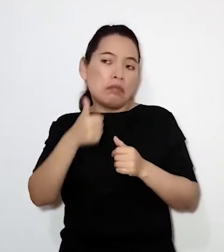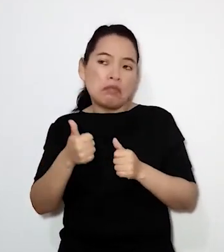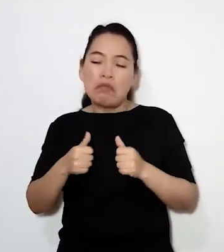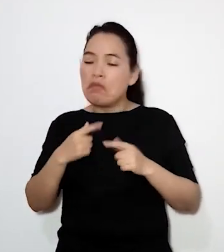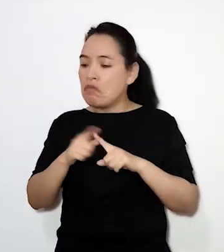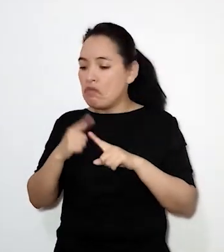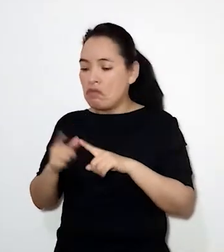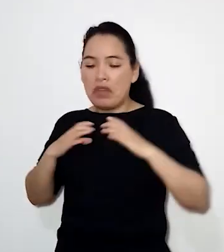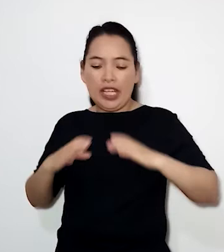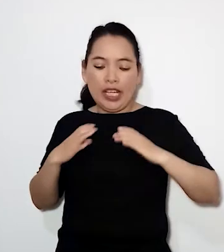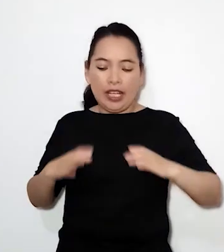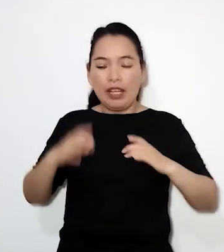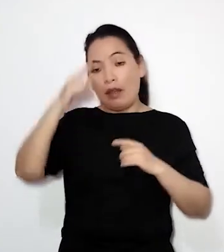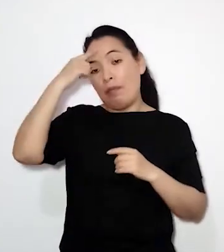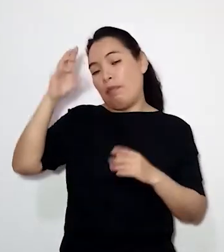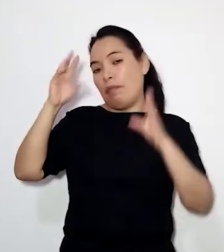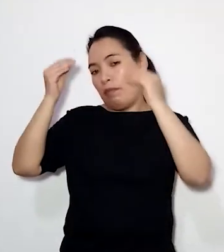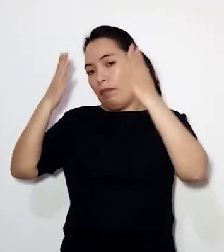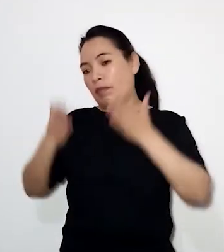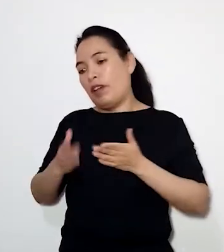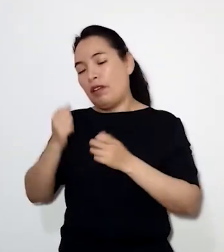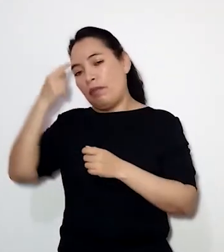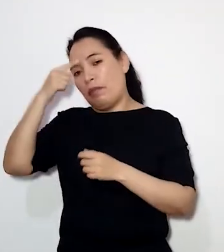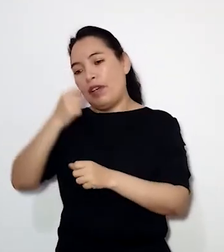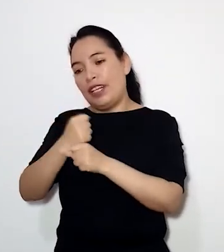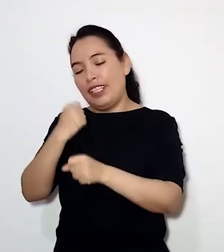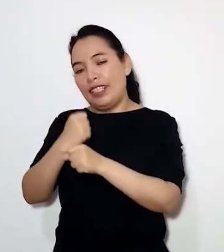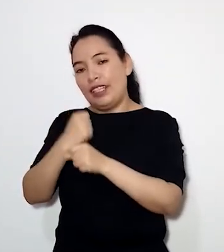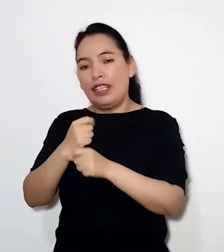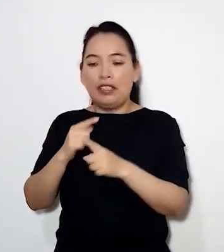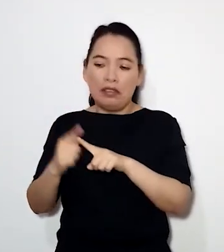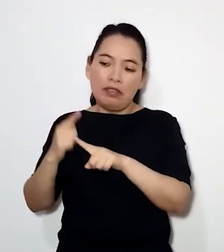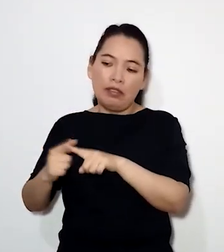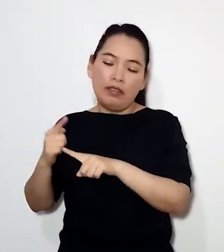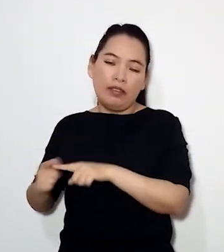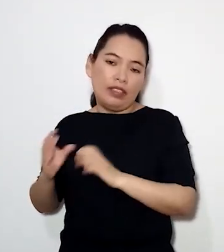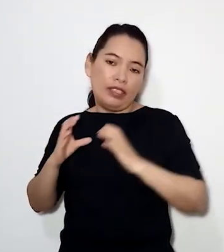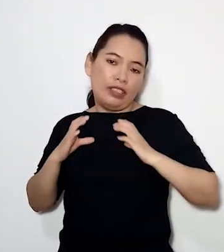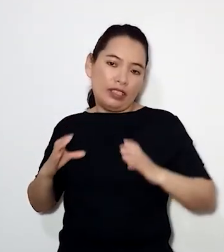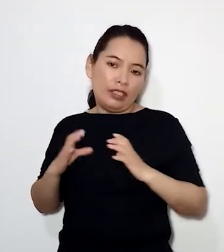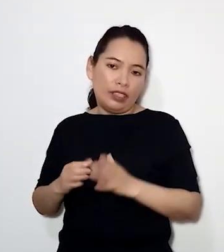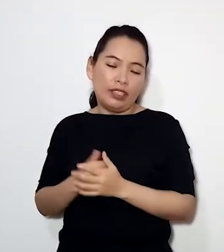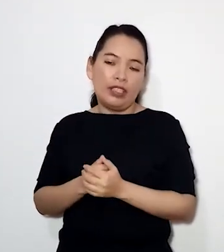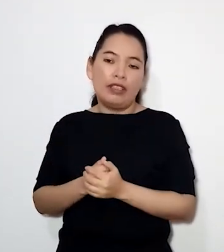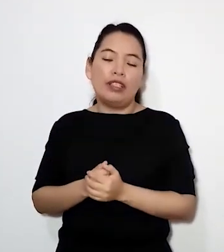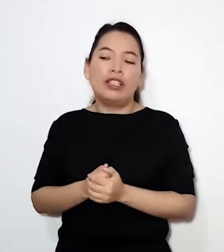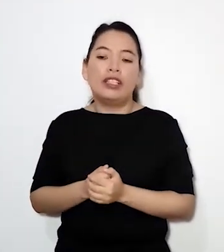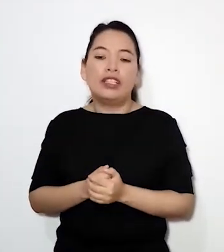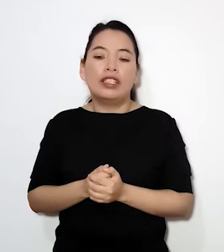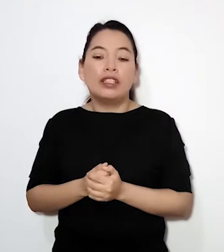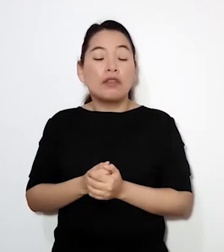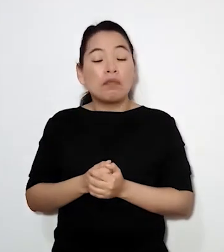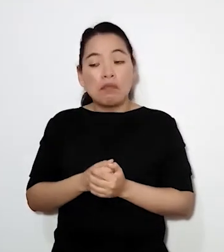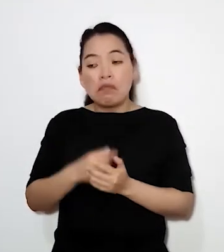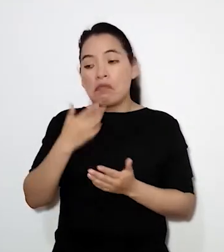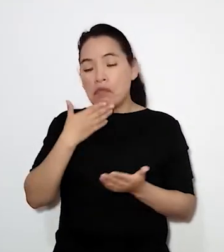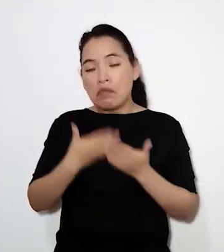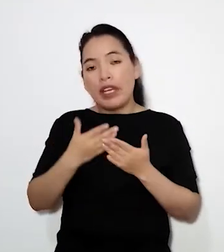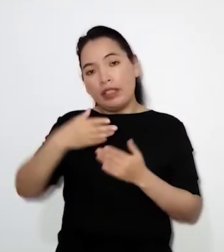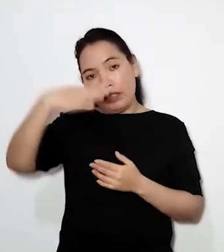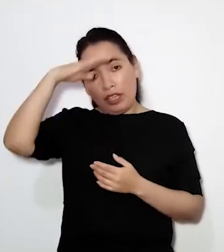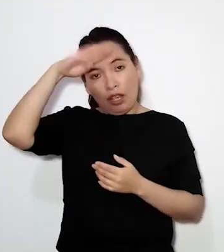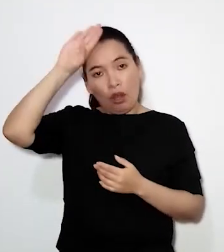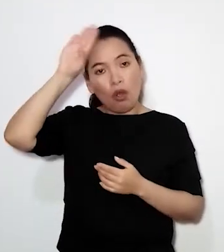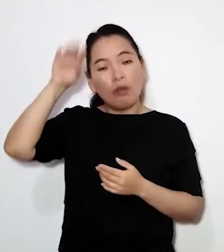la diversidad de capacidades, y si bien Cuba es uno de esos países, como muchos otros de la